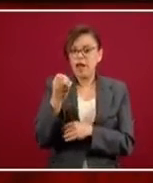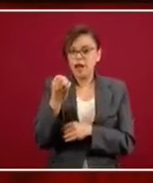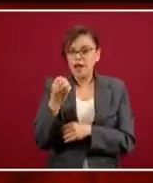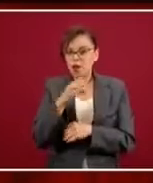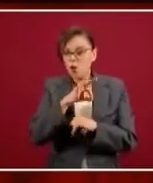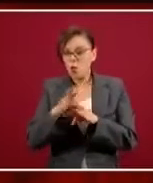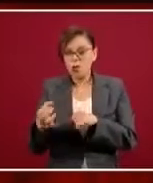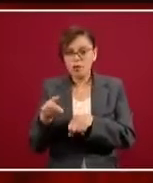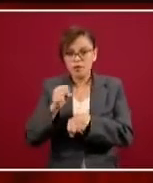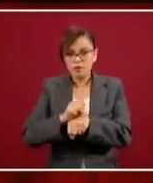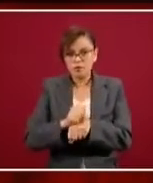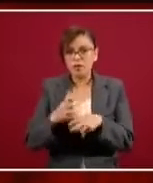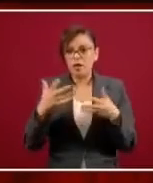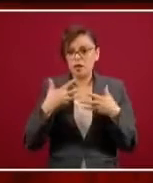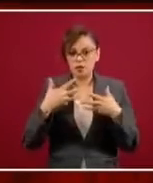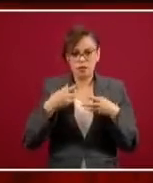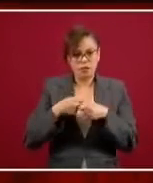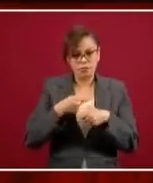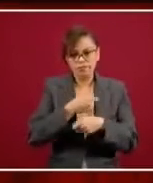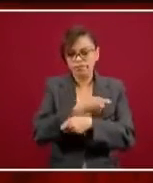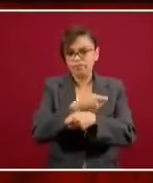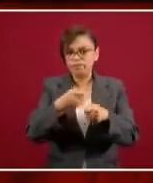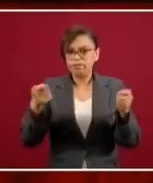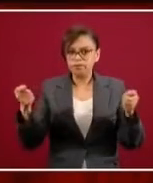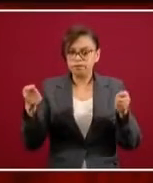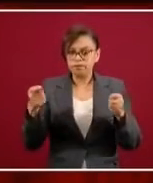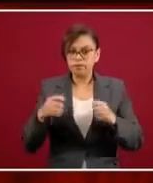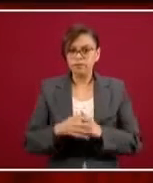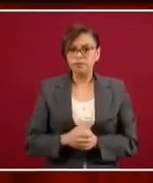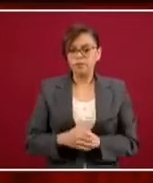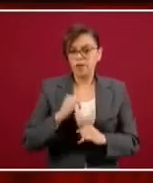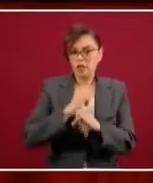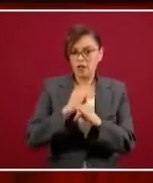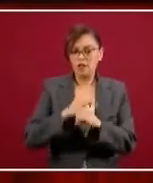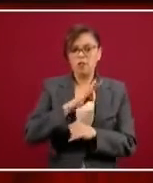la publicamos, está de acceso público ahí en el micrositio